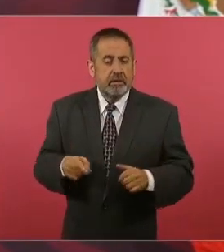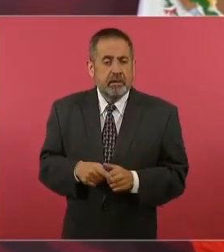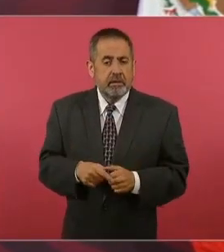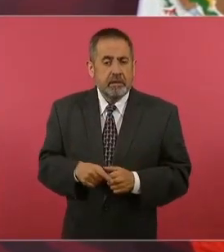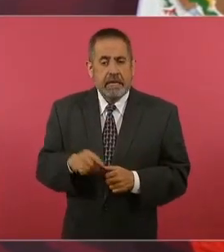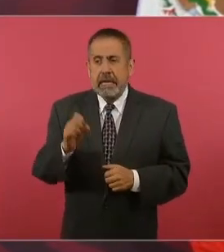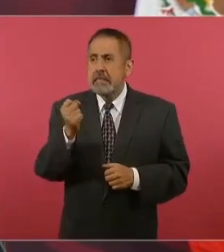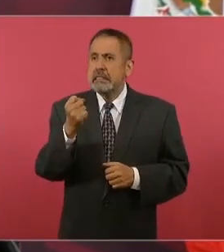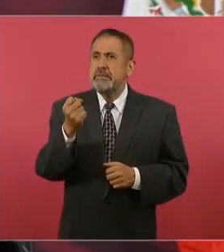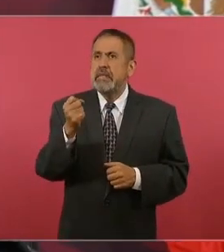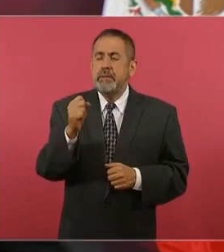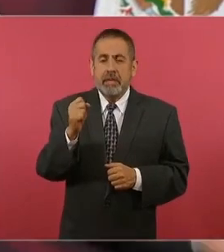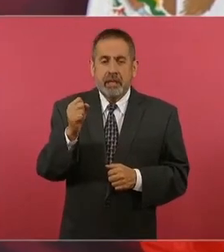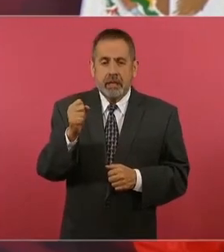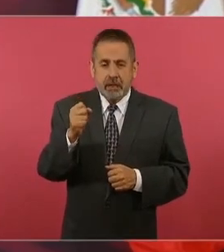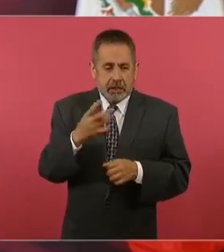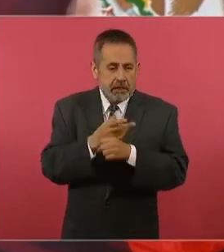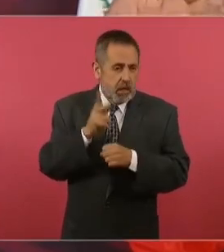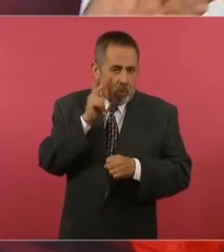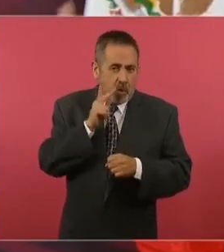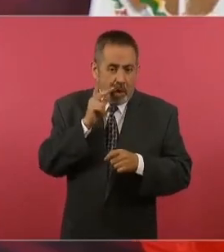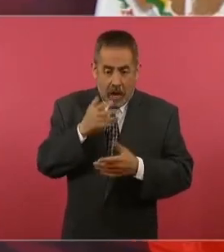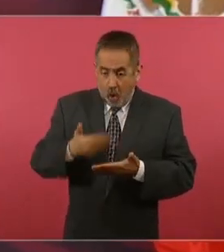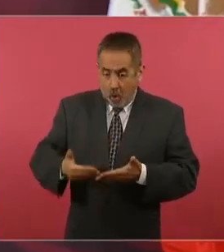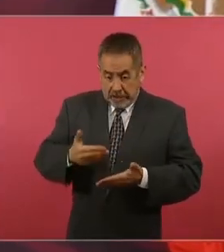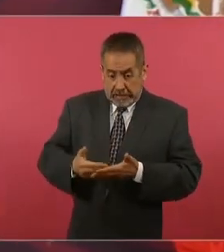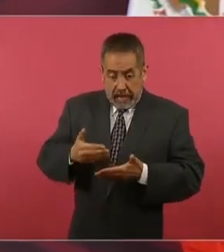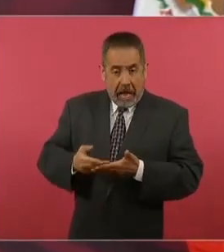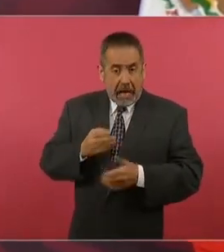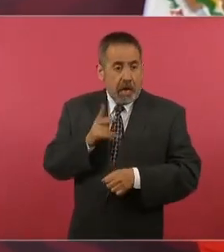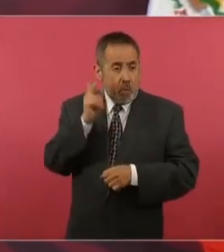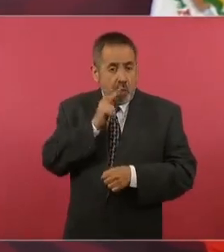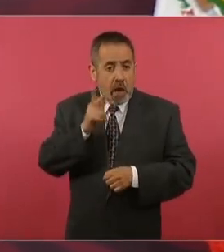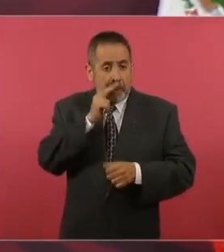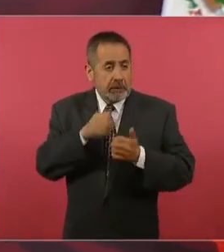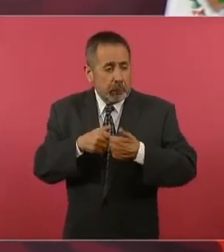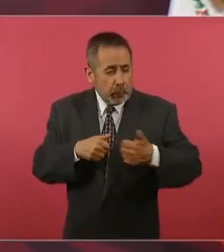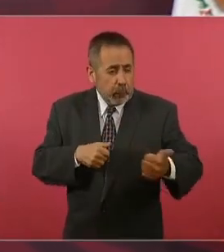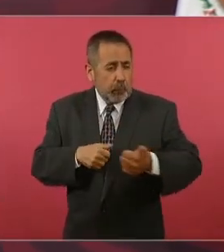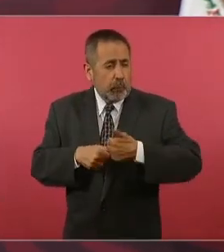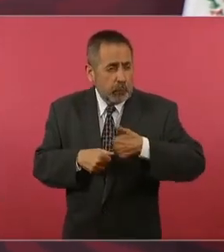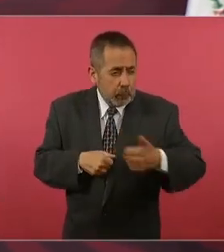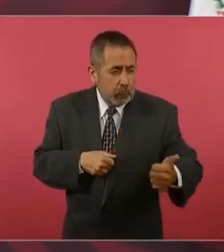en septiembre lo están probando desde ahora,